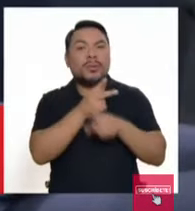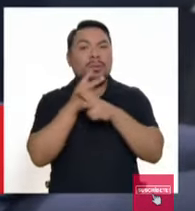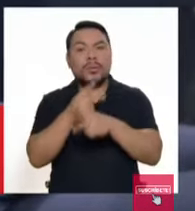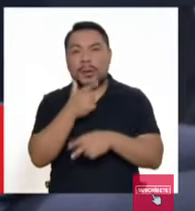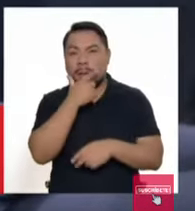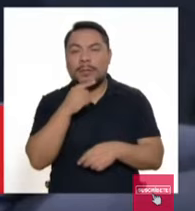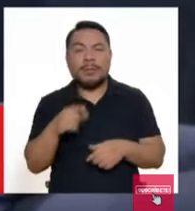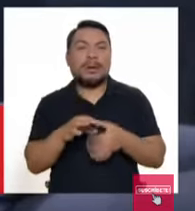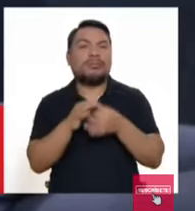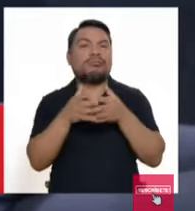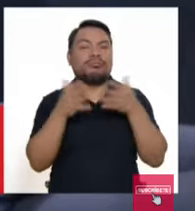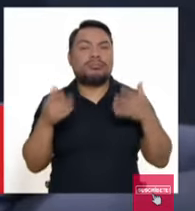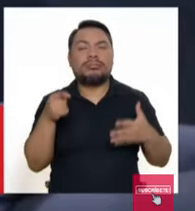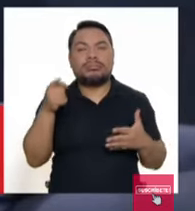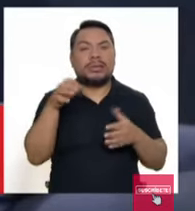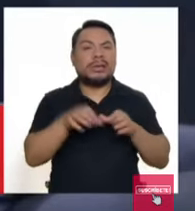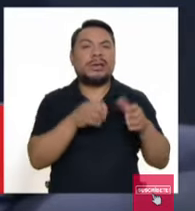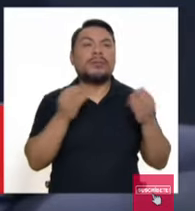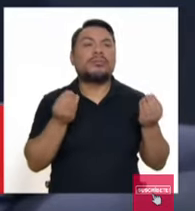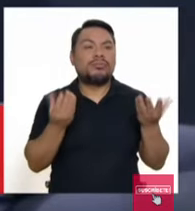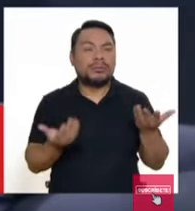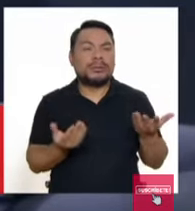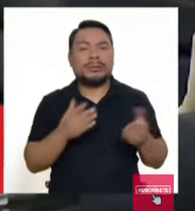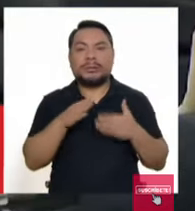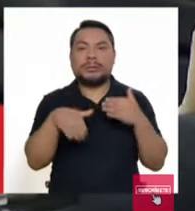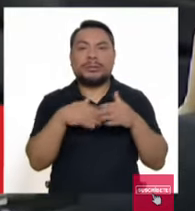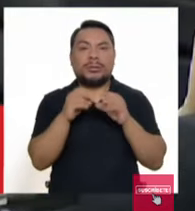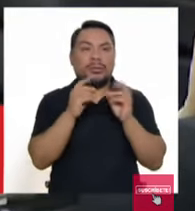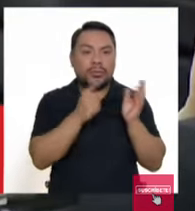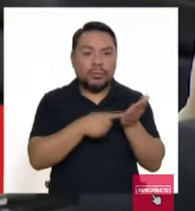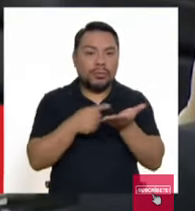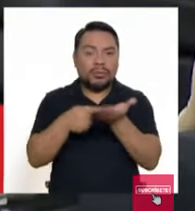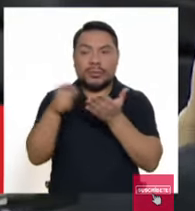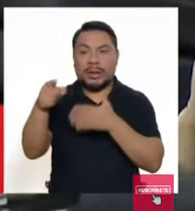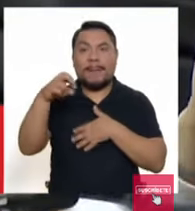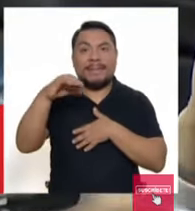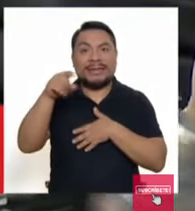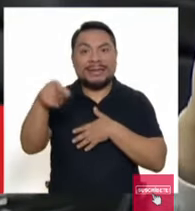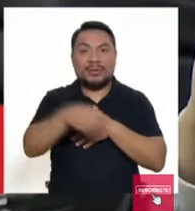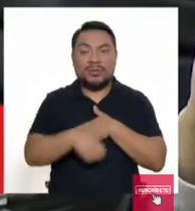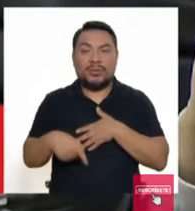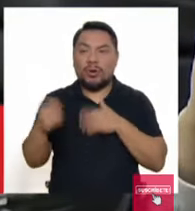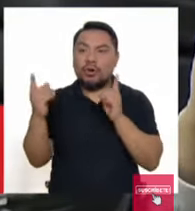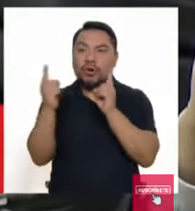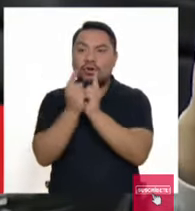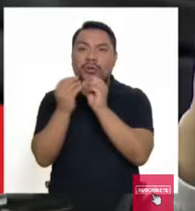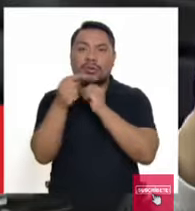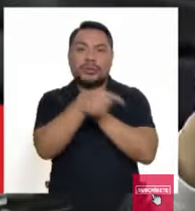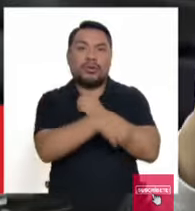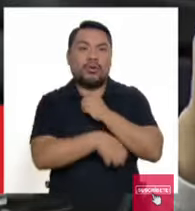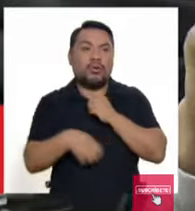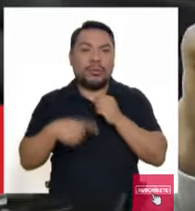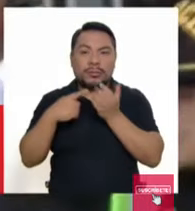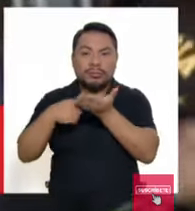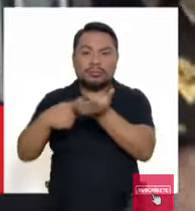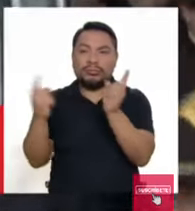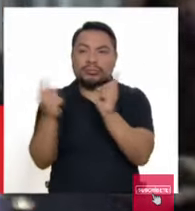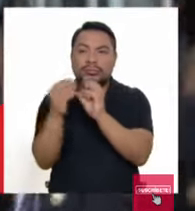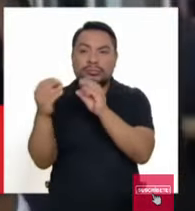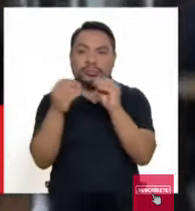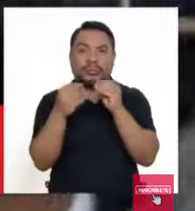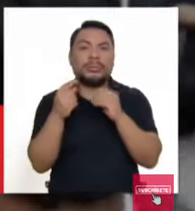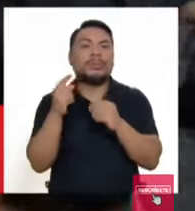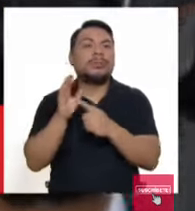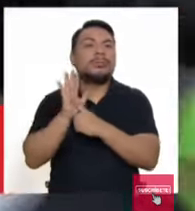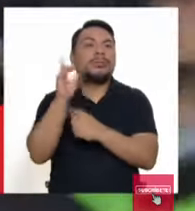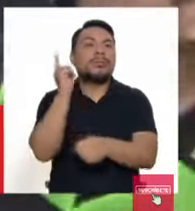agravado los hechos se vinculan a las presuntas coordinaciones de Patricia Benavides con la congresista para presentar una